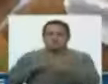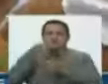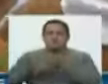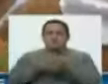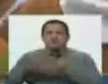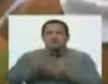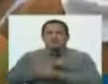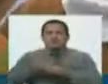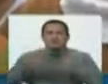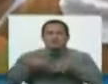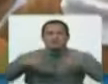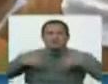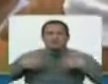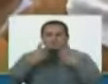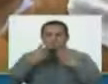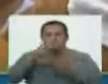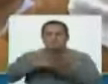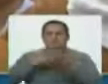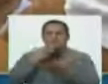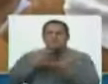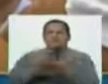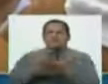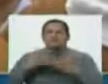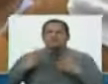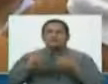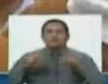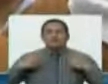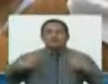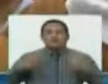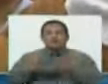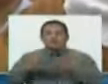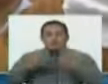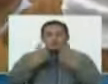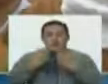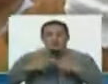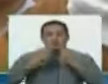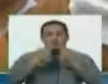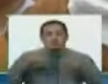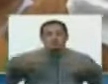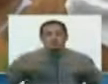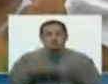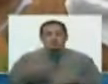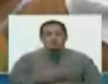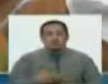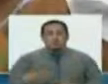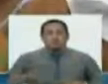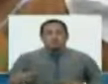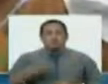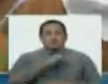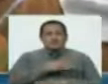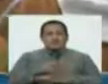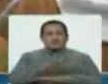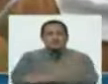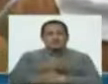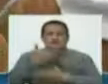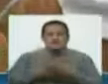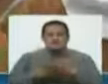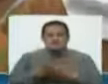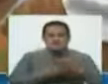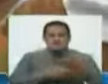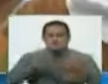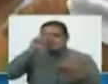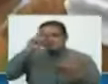Nosotros vamos a actuar con prudencia, pero señalamos que la respuesta que ha dado el gobierno de Chile a la nota de protesta que ha presentado el gobierno del